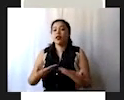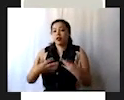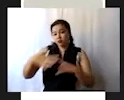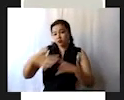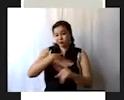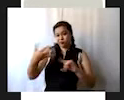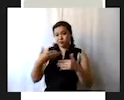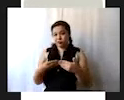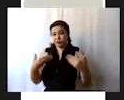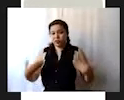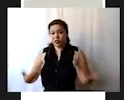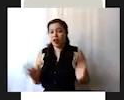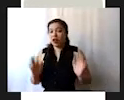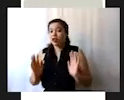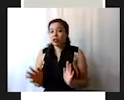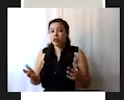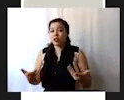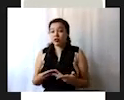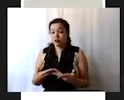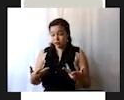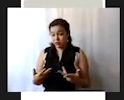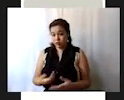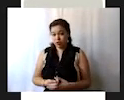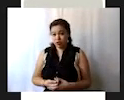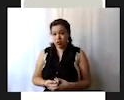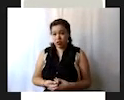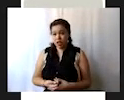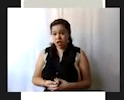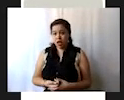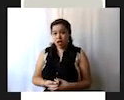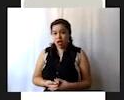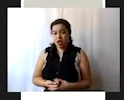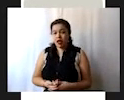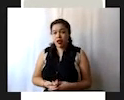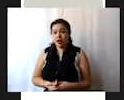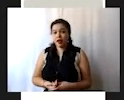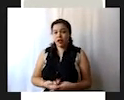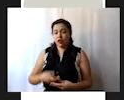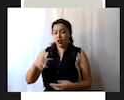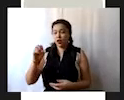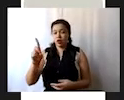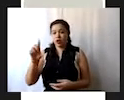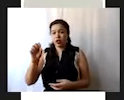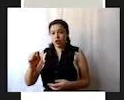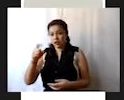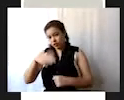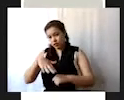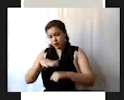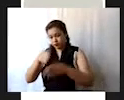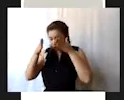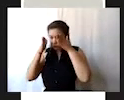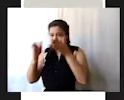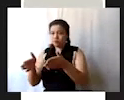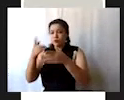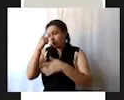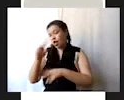estos momentos. Hay un énfasis muy fuerte puesto en el tema de ODS en particular, que tiene que ver con el